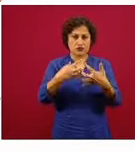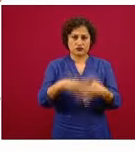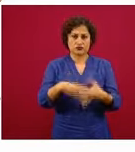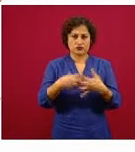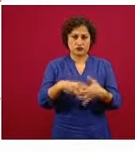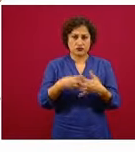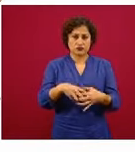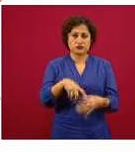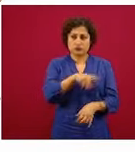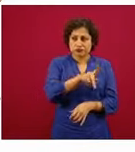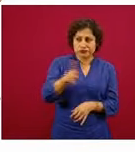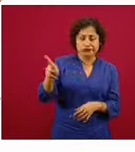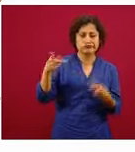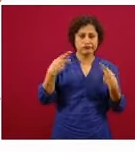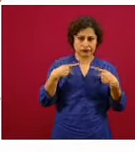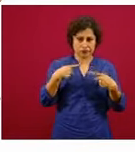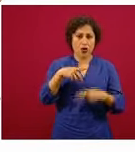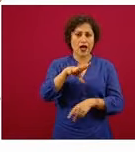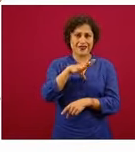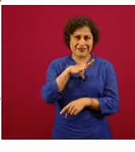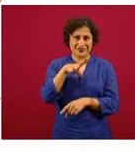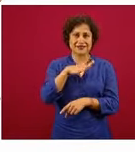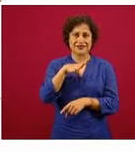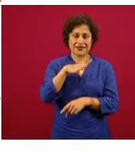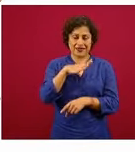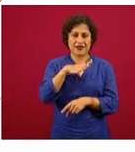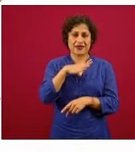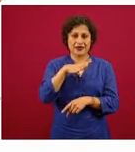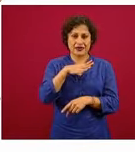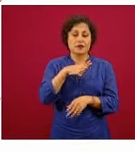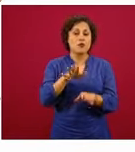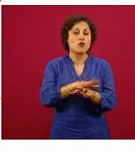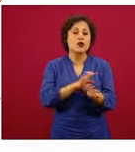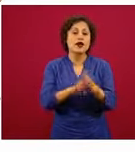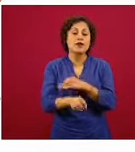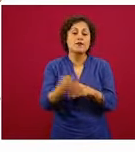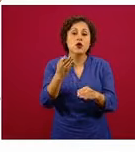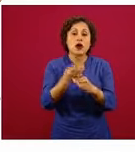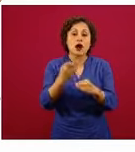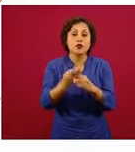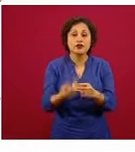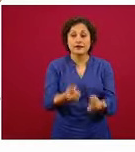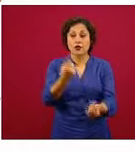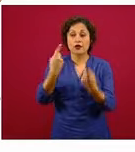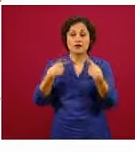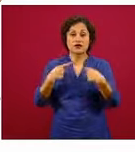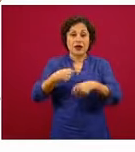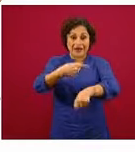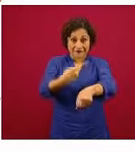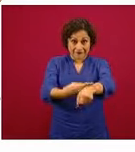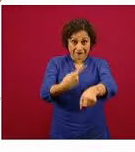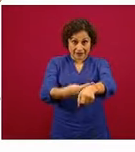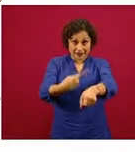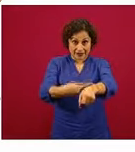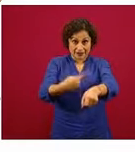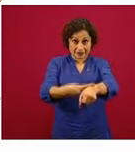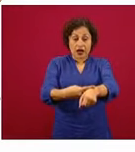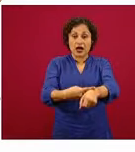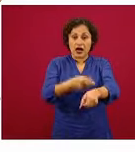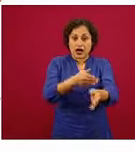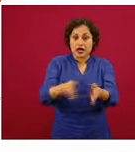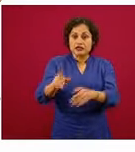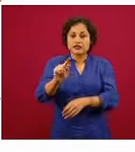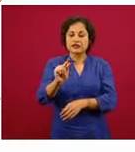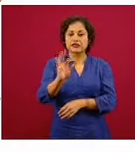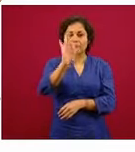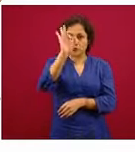los individuos que son convalecientes de la infección por virus, un 70% y hasta